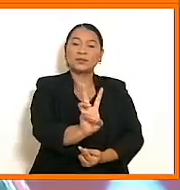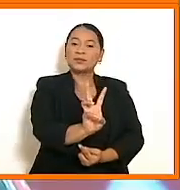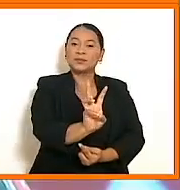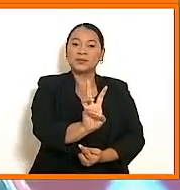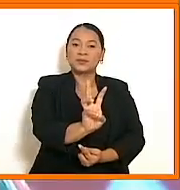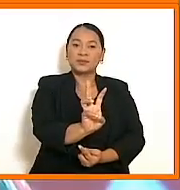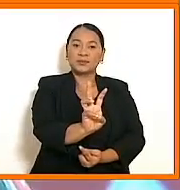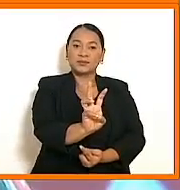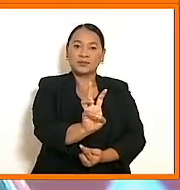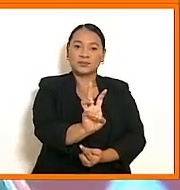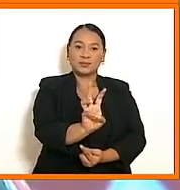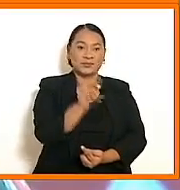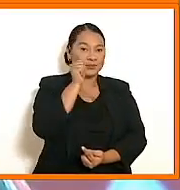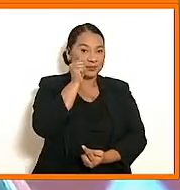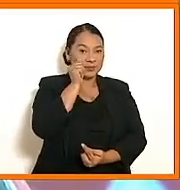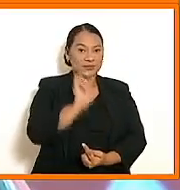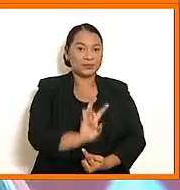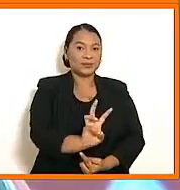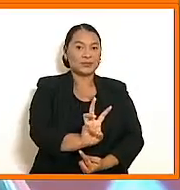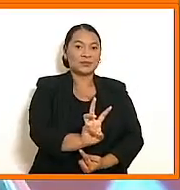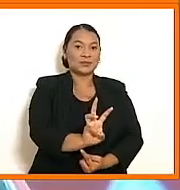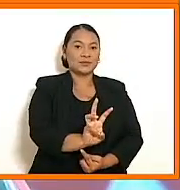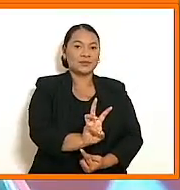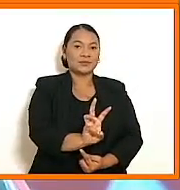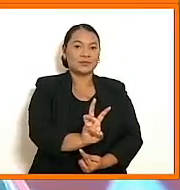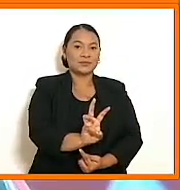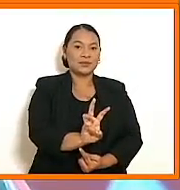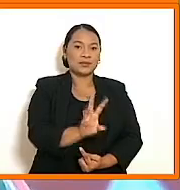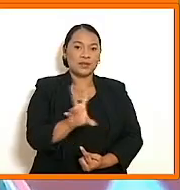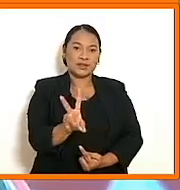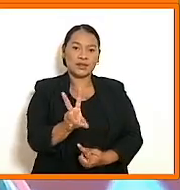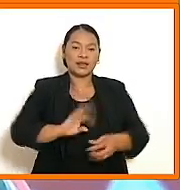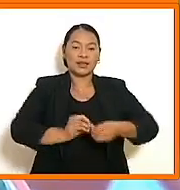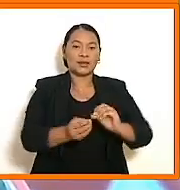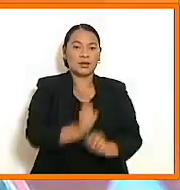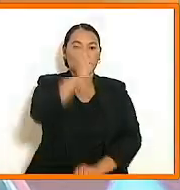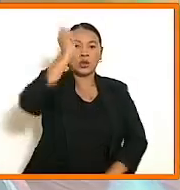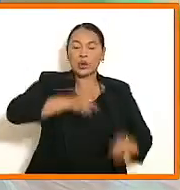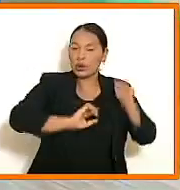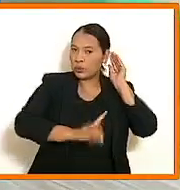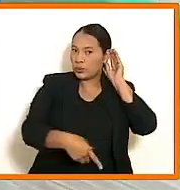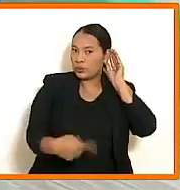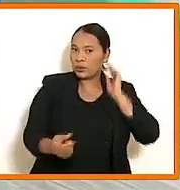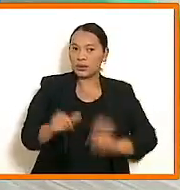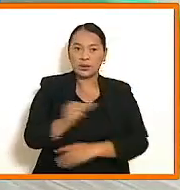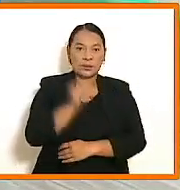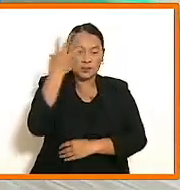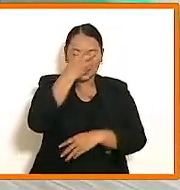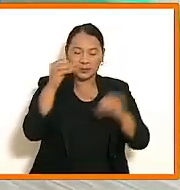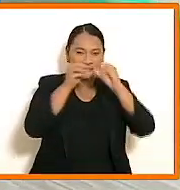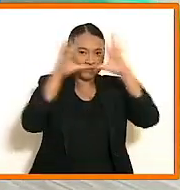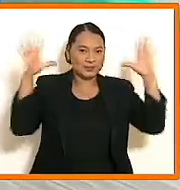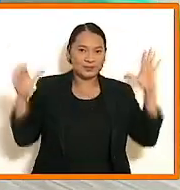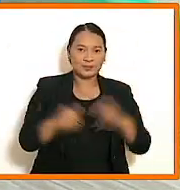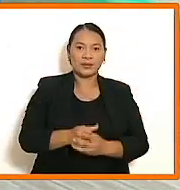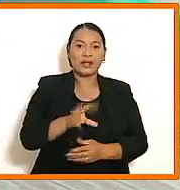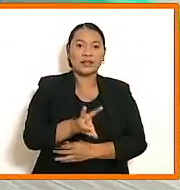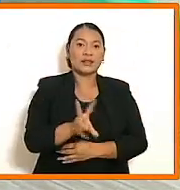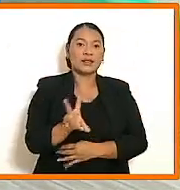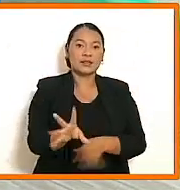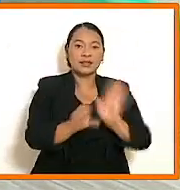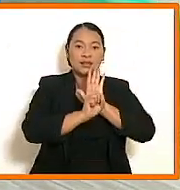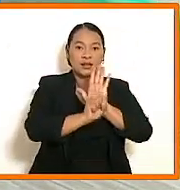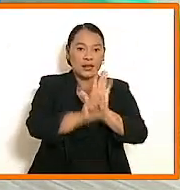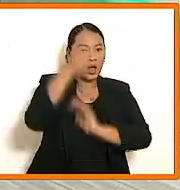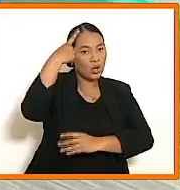segundo dígito, atentos. Este es el 7, número favorecido en esta hermosa mañana es el 67, con su